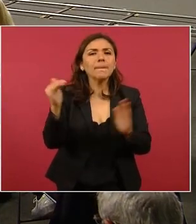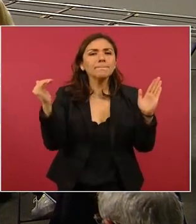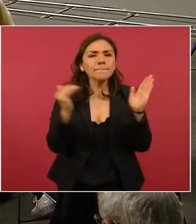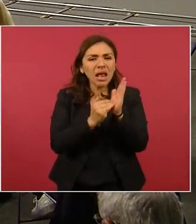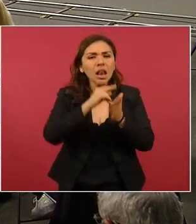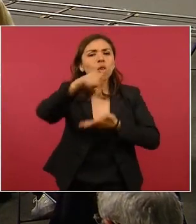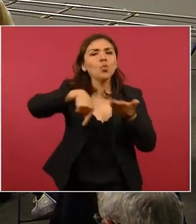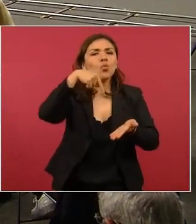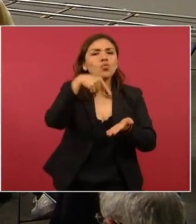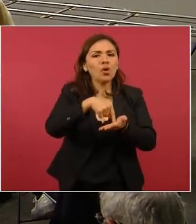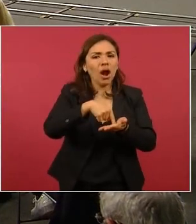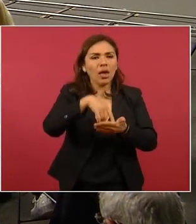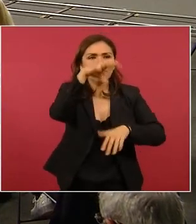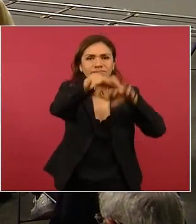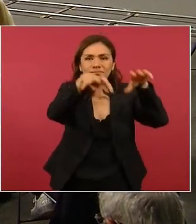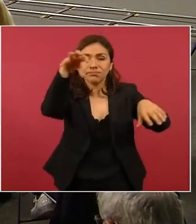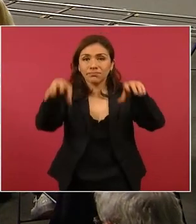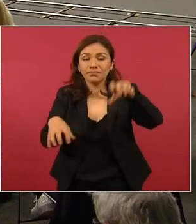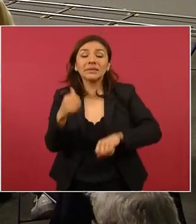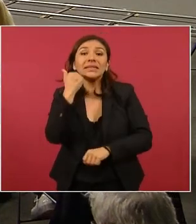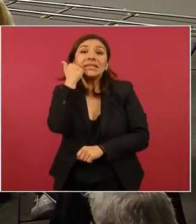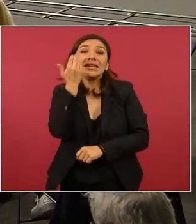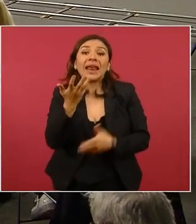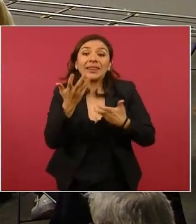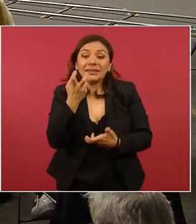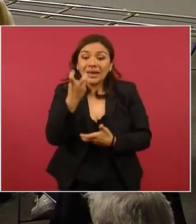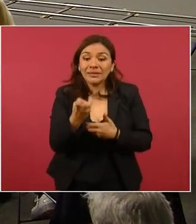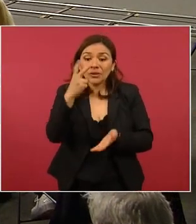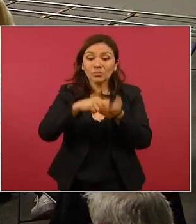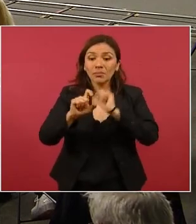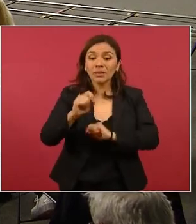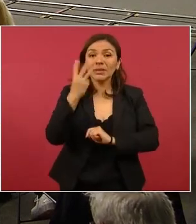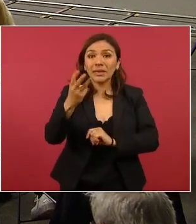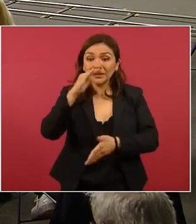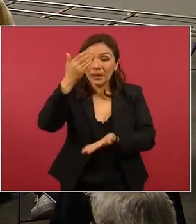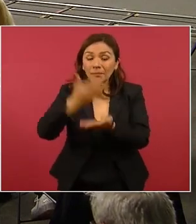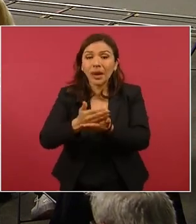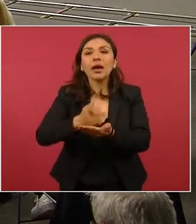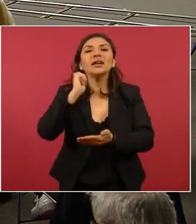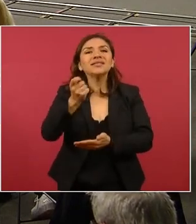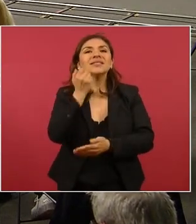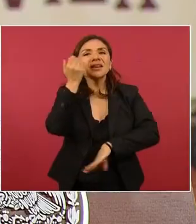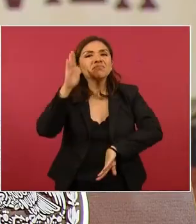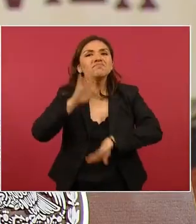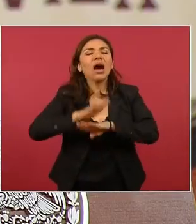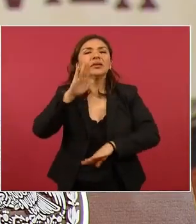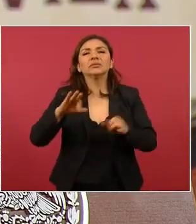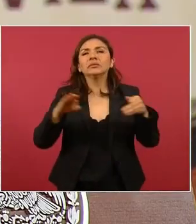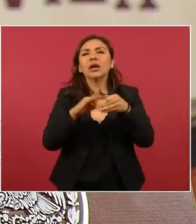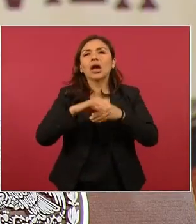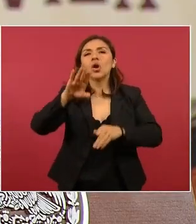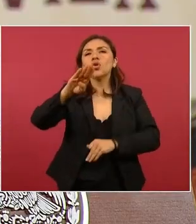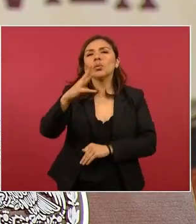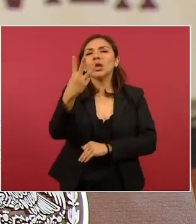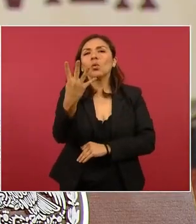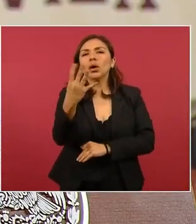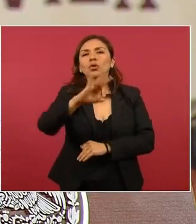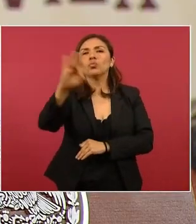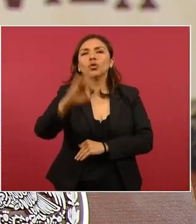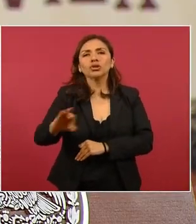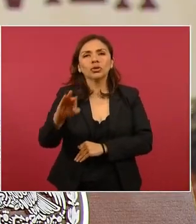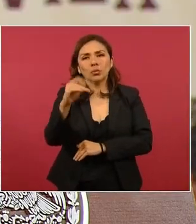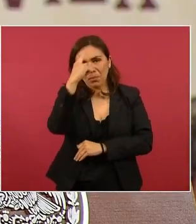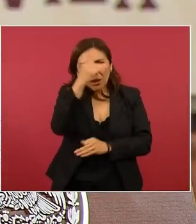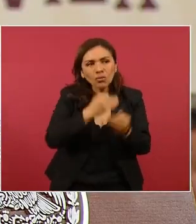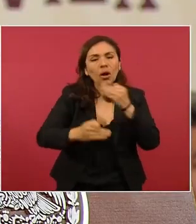110 mil localidades. La meta para este año será llegar al 94% de la